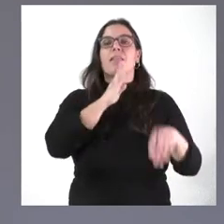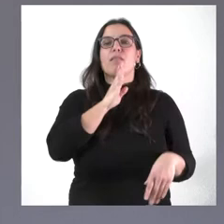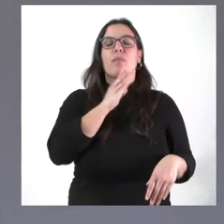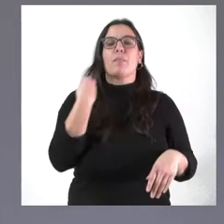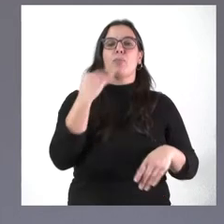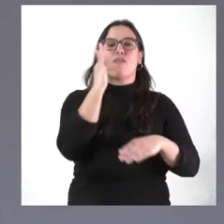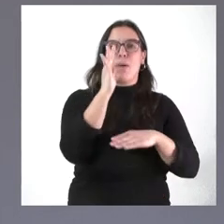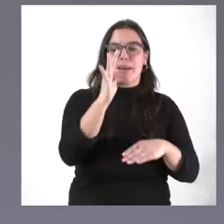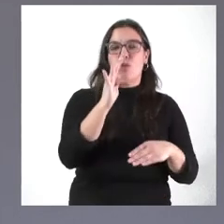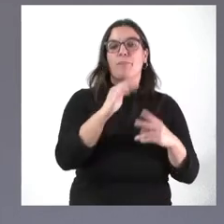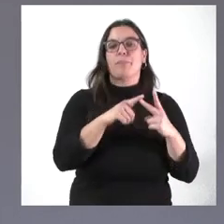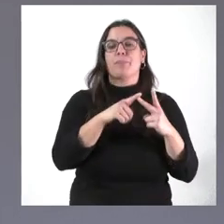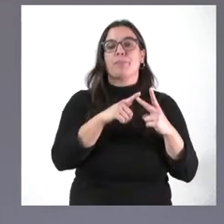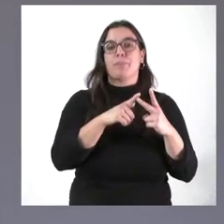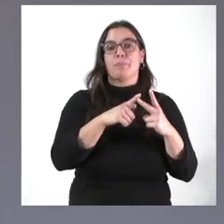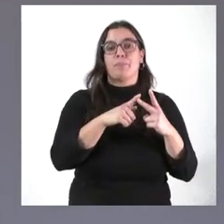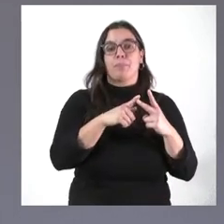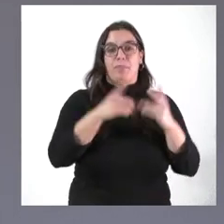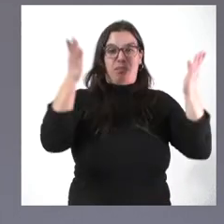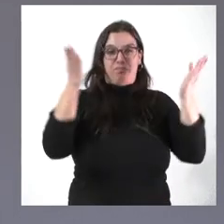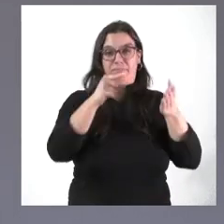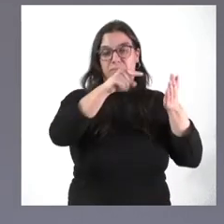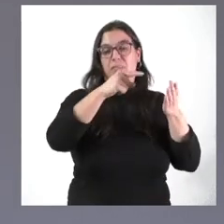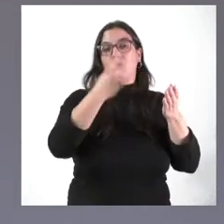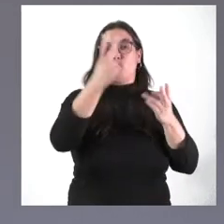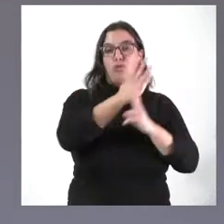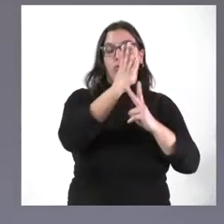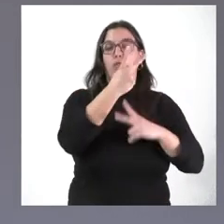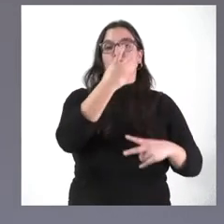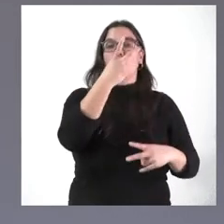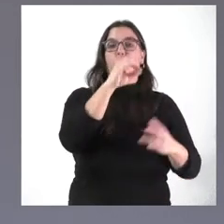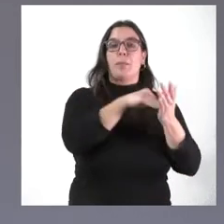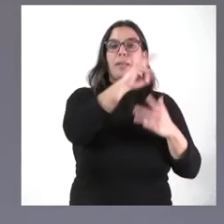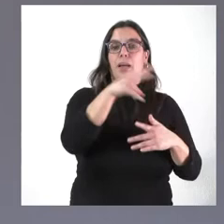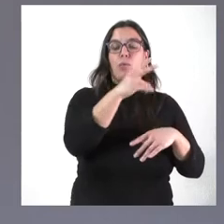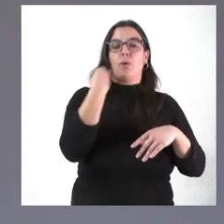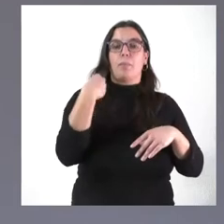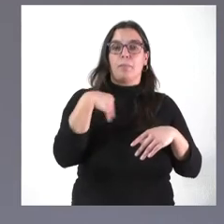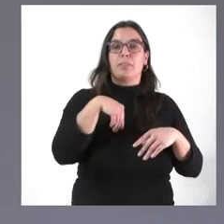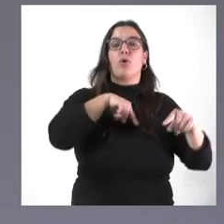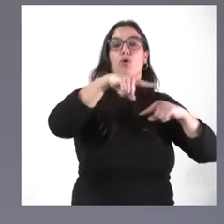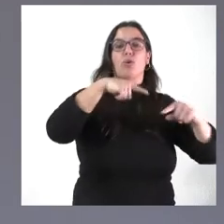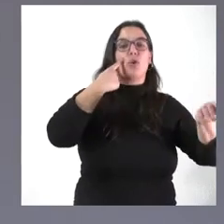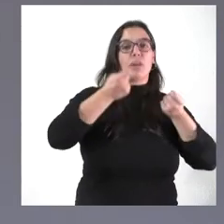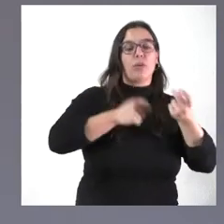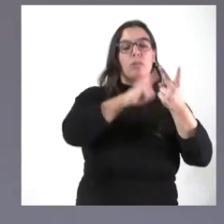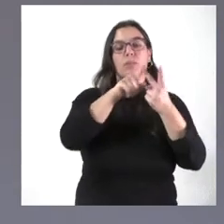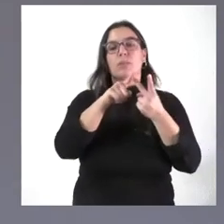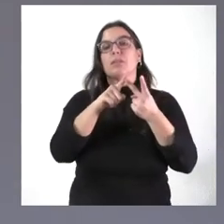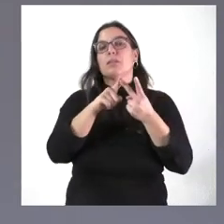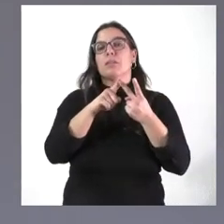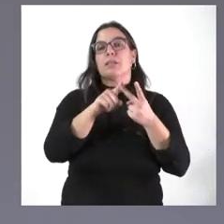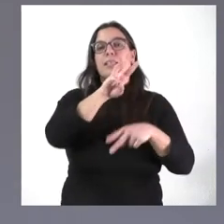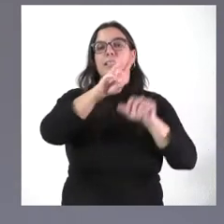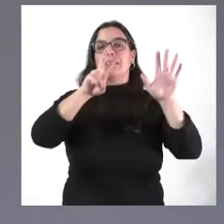portada de favero León en donde hay dos puntos actuaciones una de 250.000 euros que es la dirección de hoy la coordinación y otra de nada menos